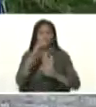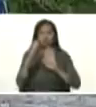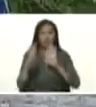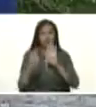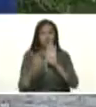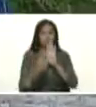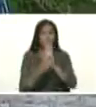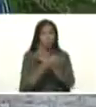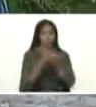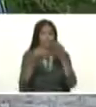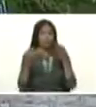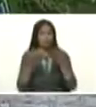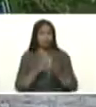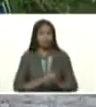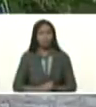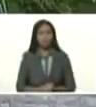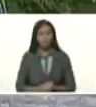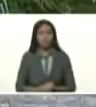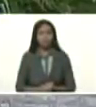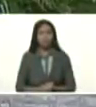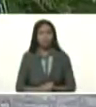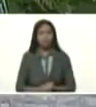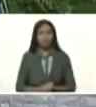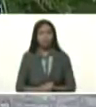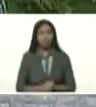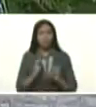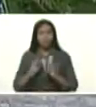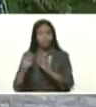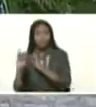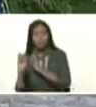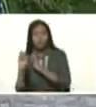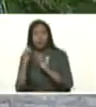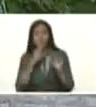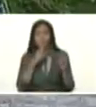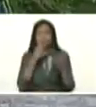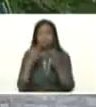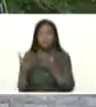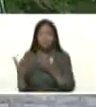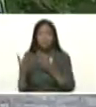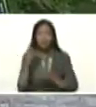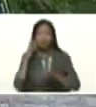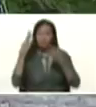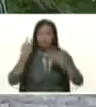absoluto y total de esta visita oficial